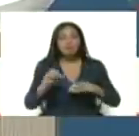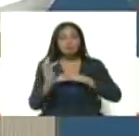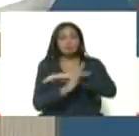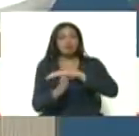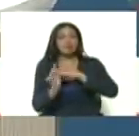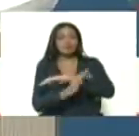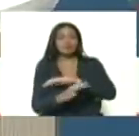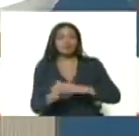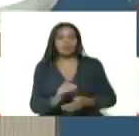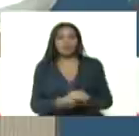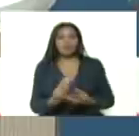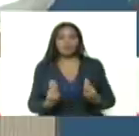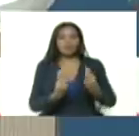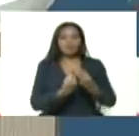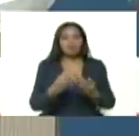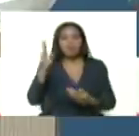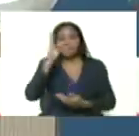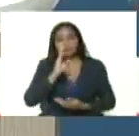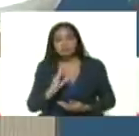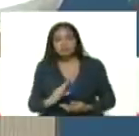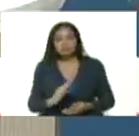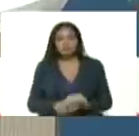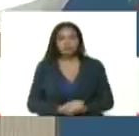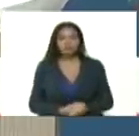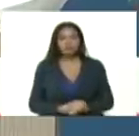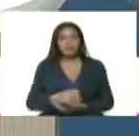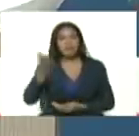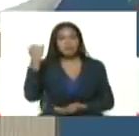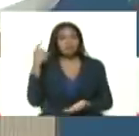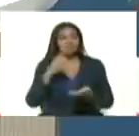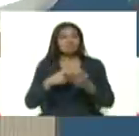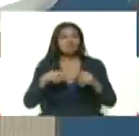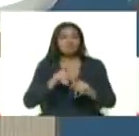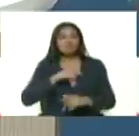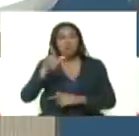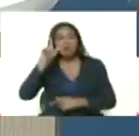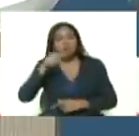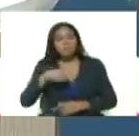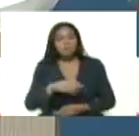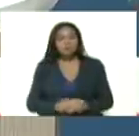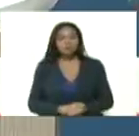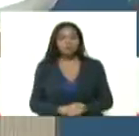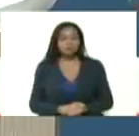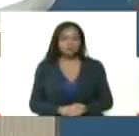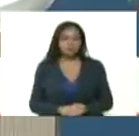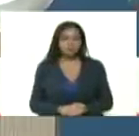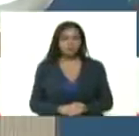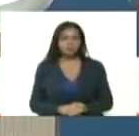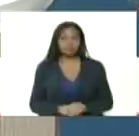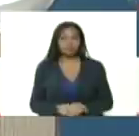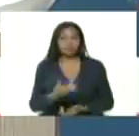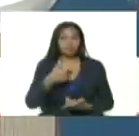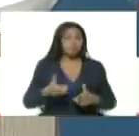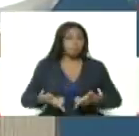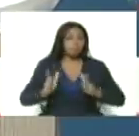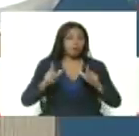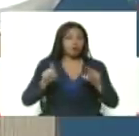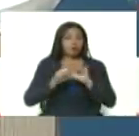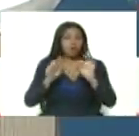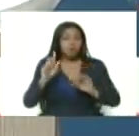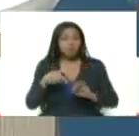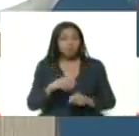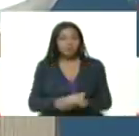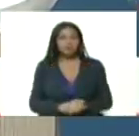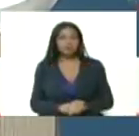frontera sur con Brasil, y también ayer llegó un vuelo que fue autorizado por